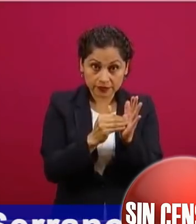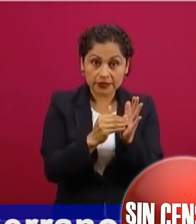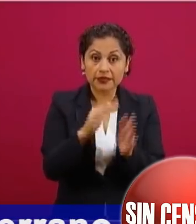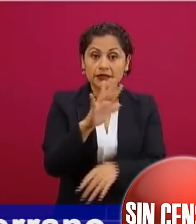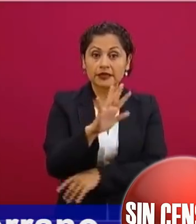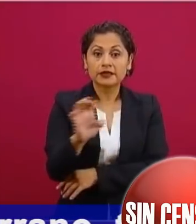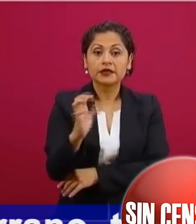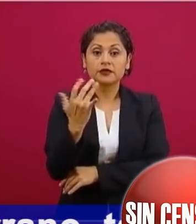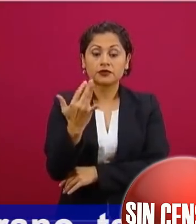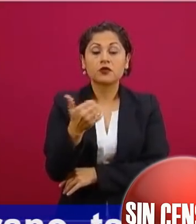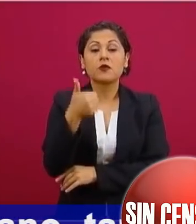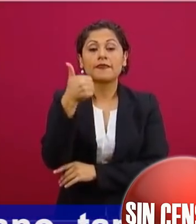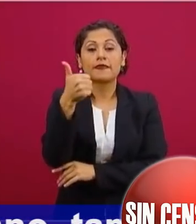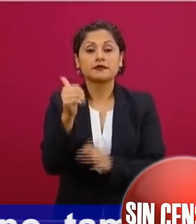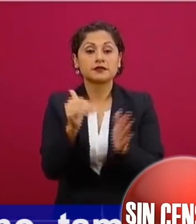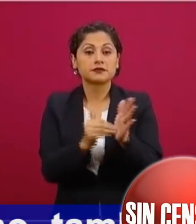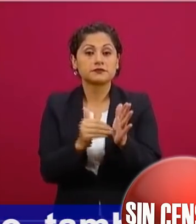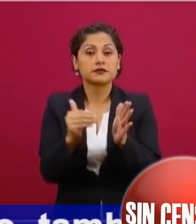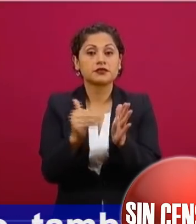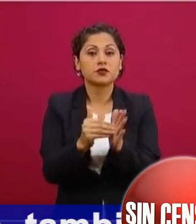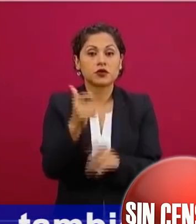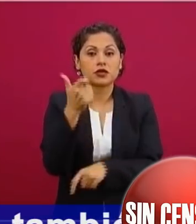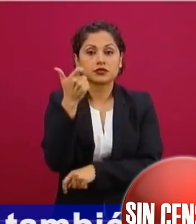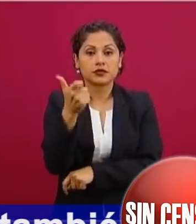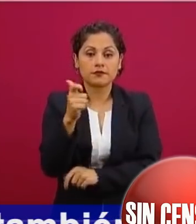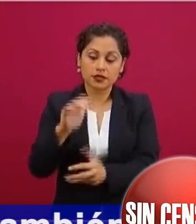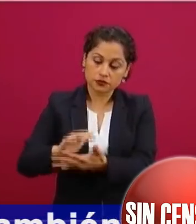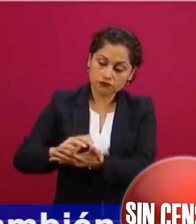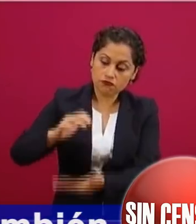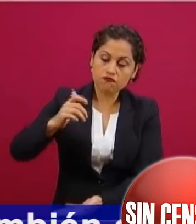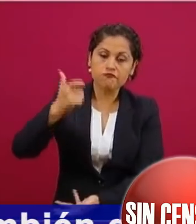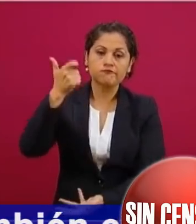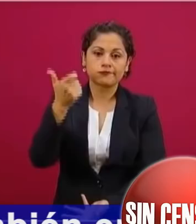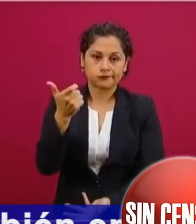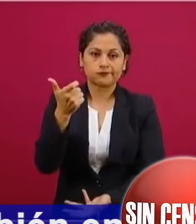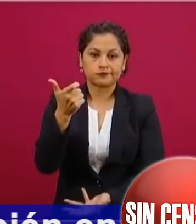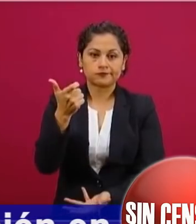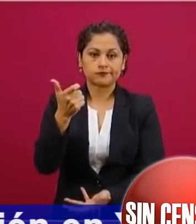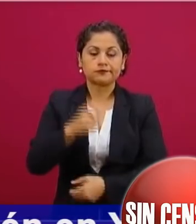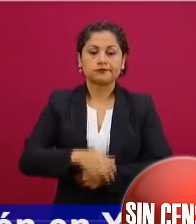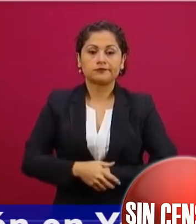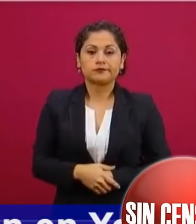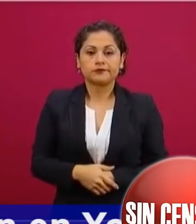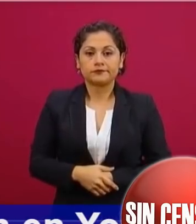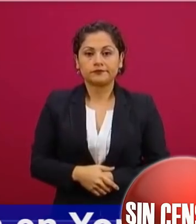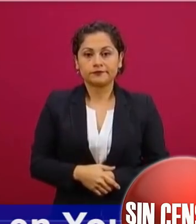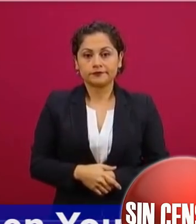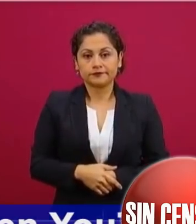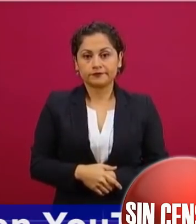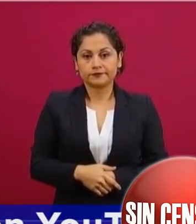622.556 millones de pesos. Al mismo tiempo,